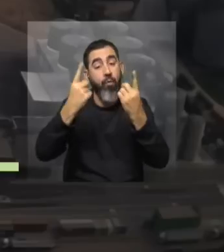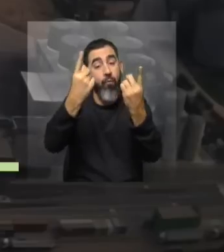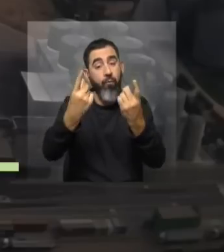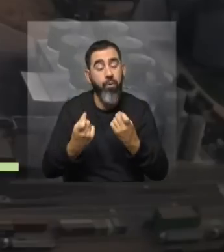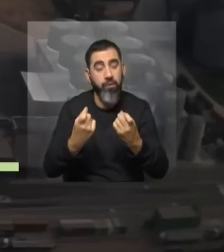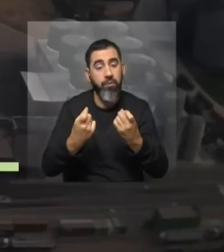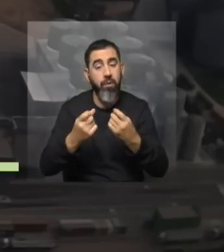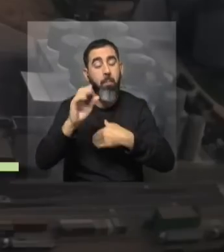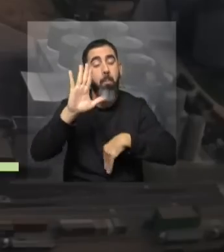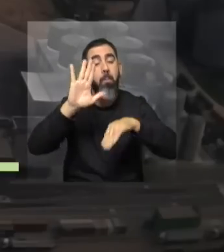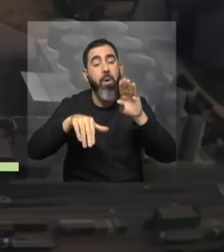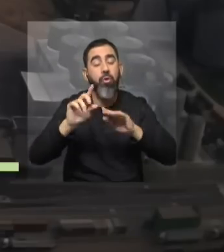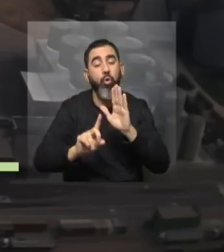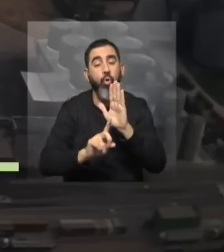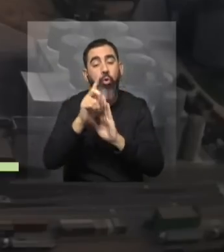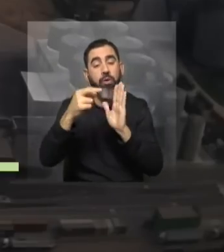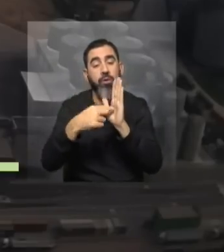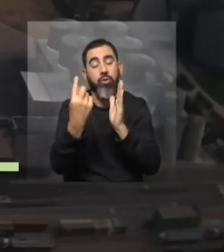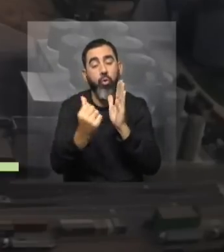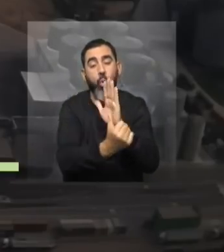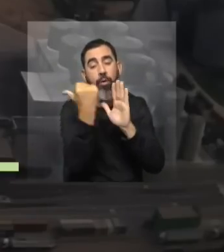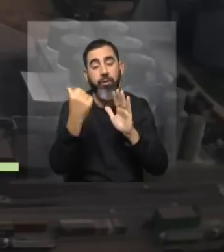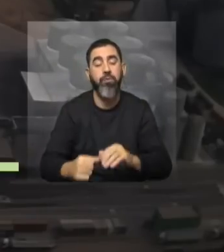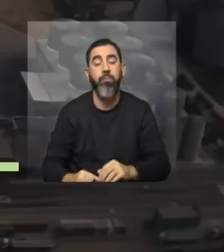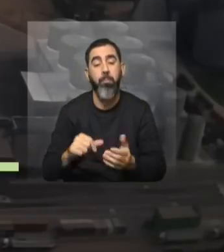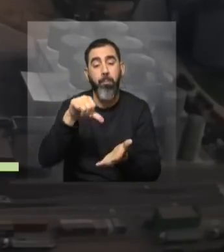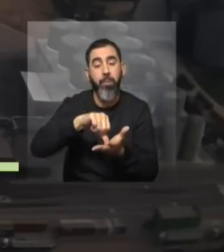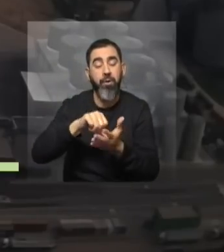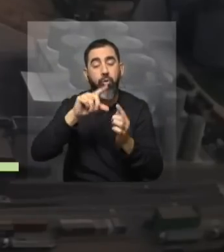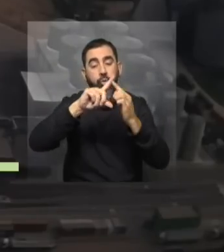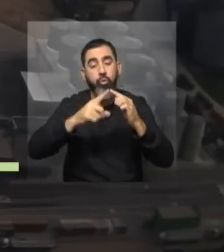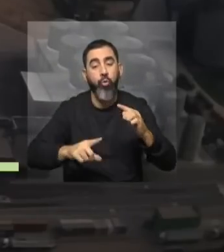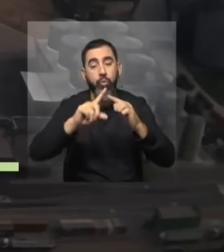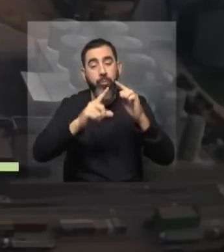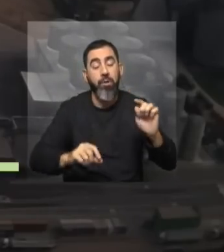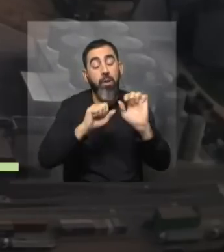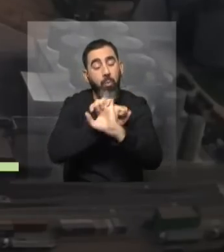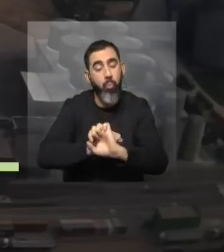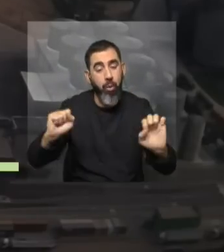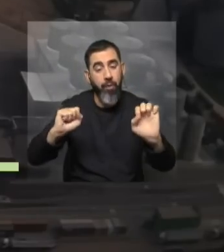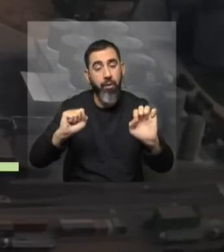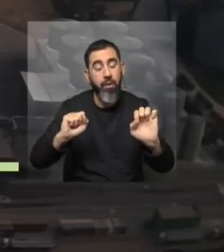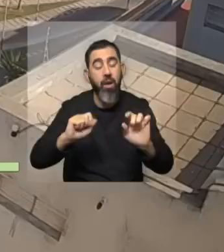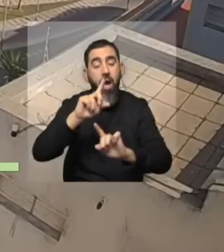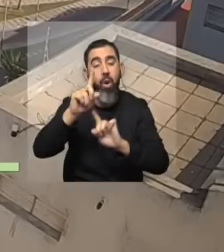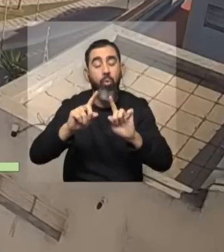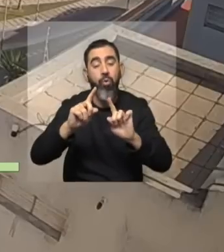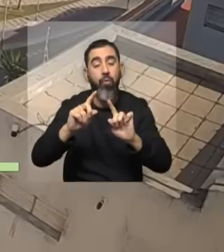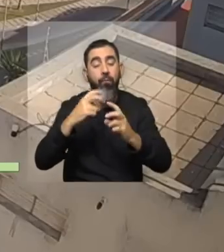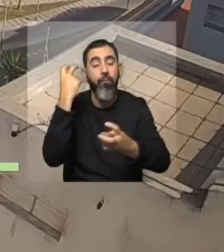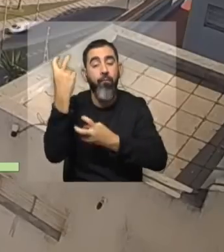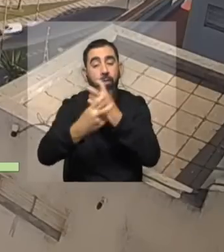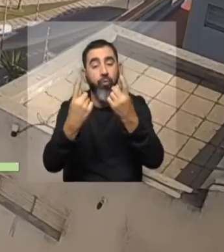fuertes, principalmente en el norte y centro-oeste del país. En zonas de tormenta se podrán registrar, dice INUMET, rachas de